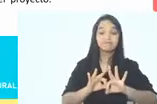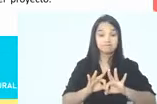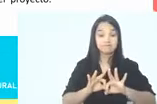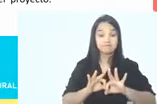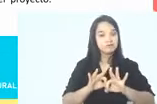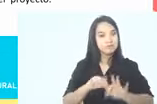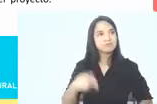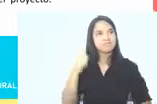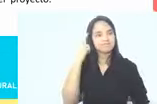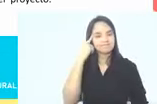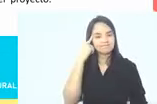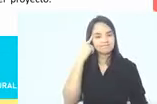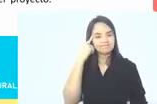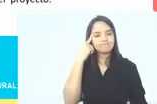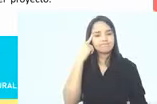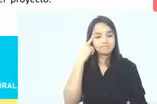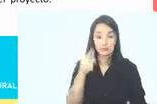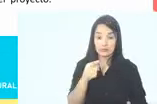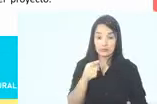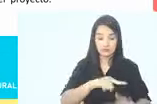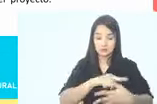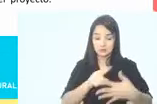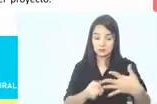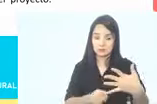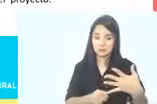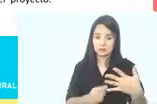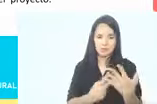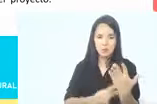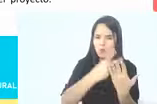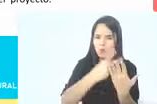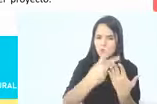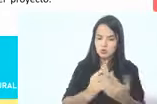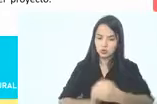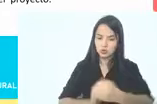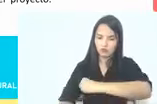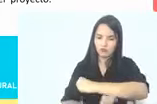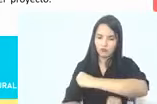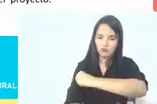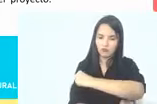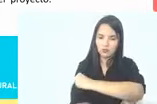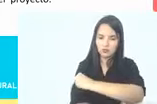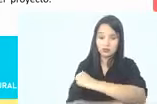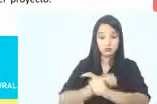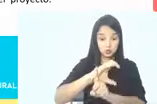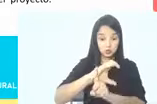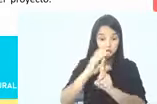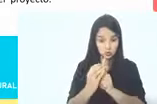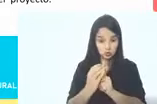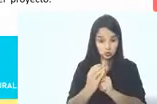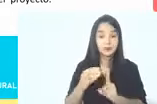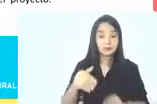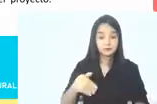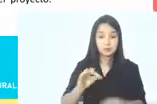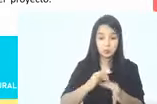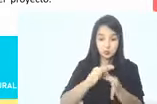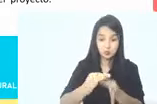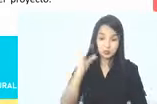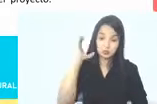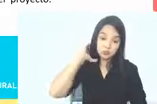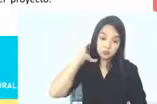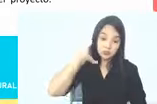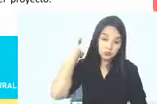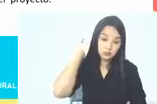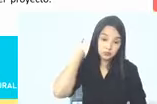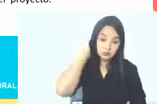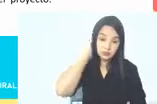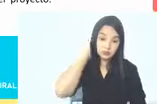resultado de la participación en esta feria, cómo me muestro yo al mundo, porque el formato que está